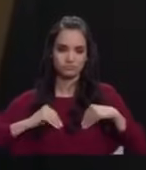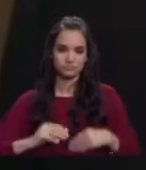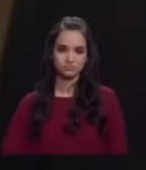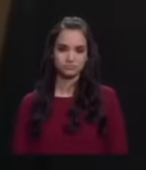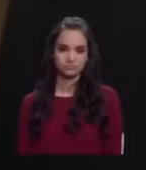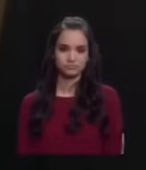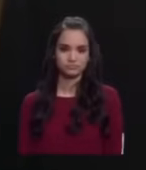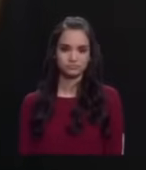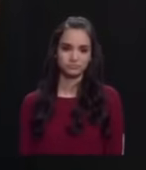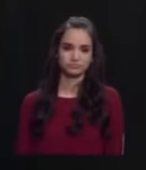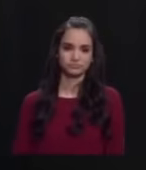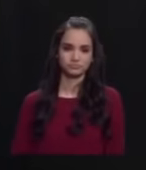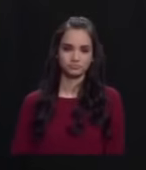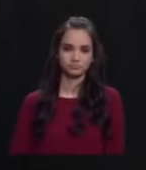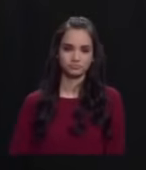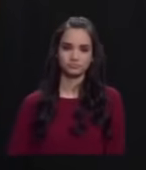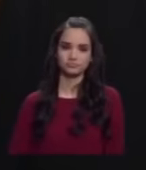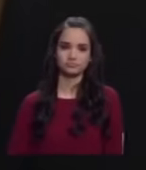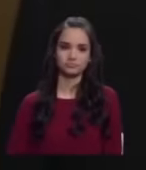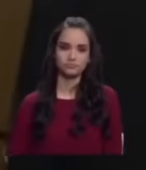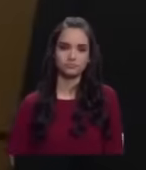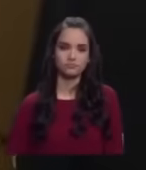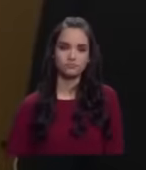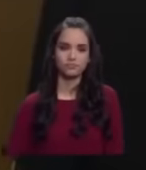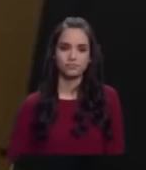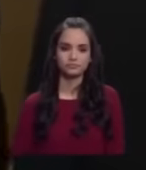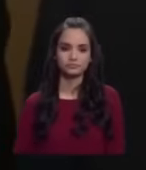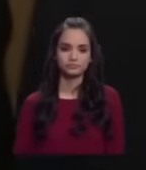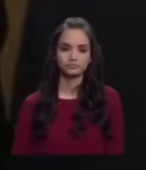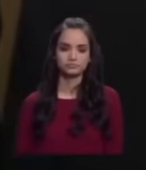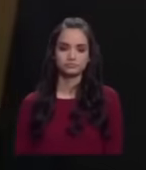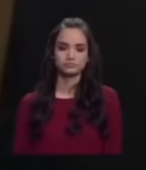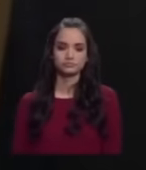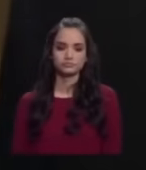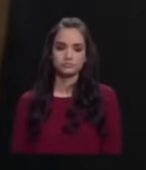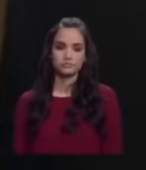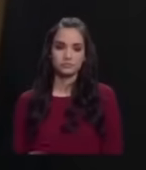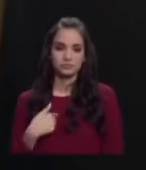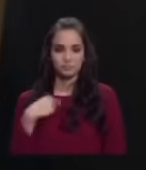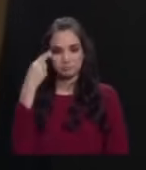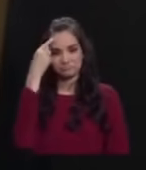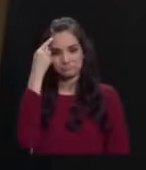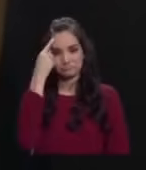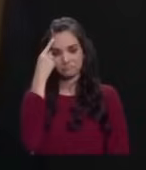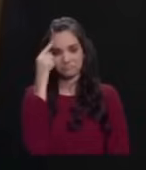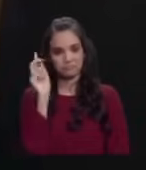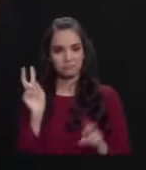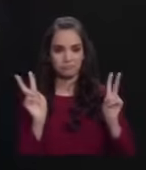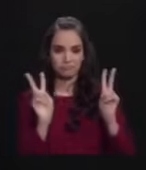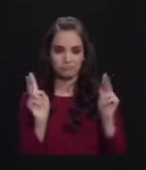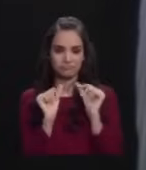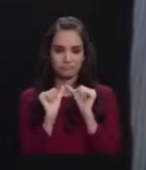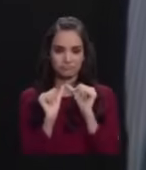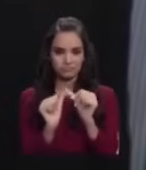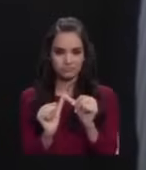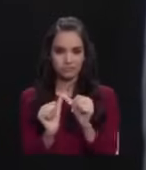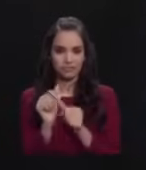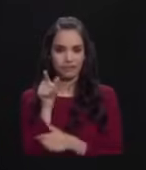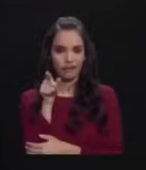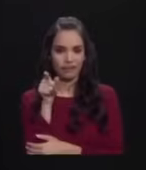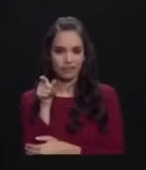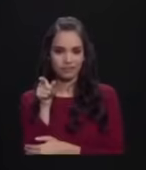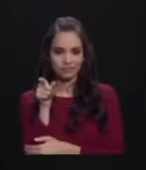noticia Qué pasa si lo inhabilita al presidente pues la vida sigue Pero yo no creo que van a inhabilitar este va a ser el próximo presidente de